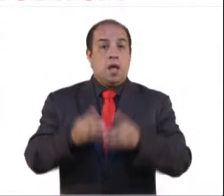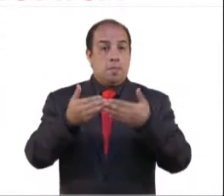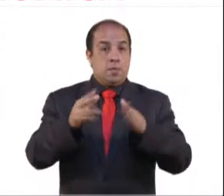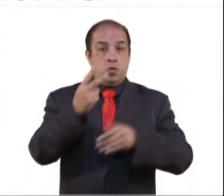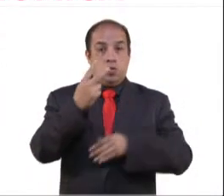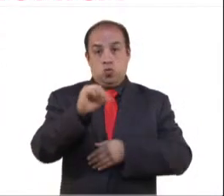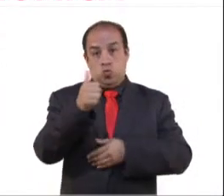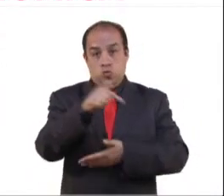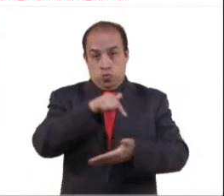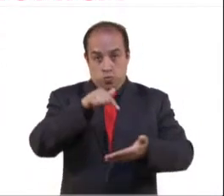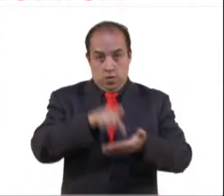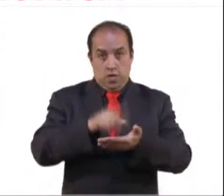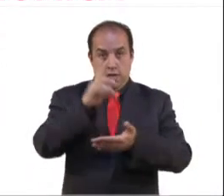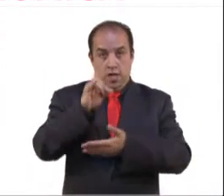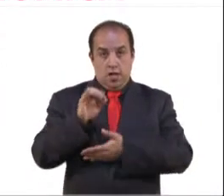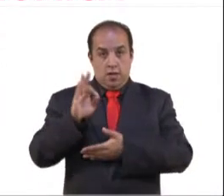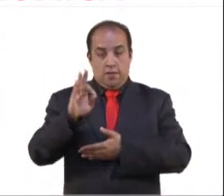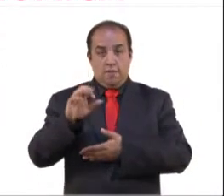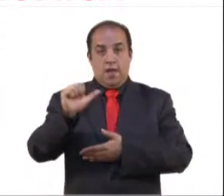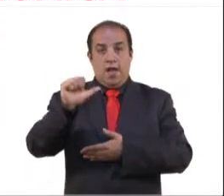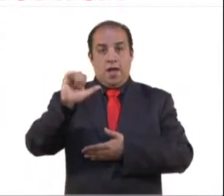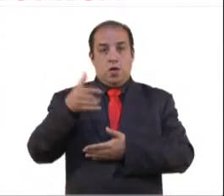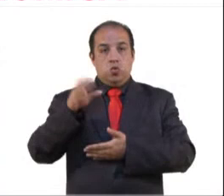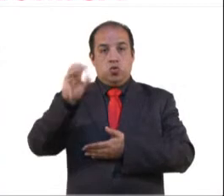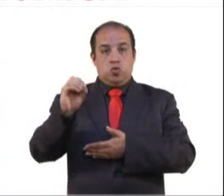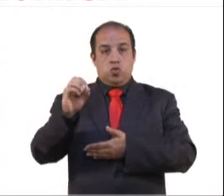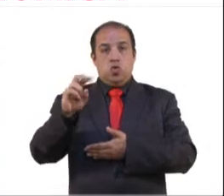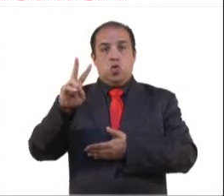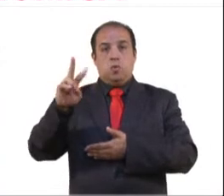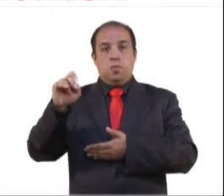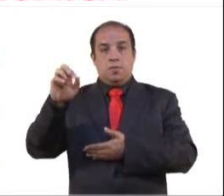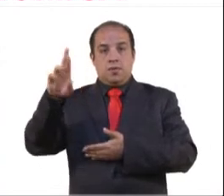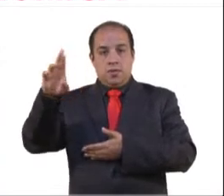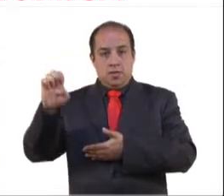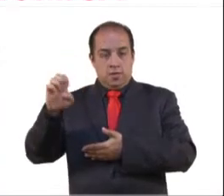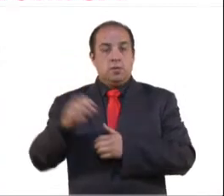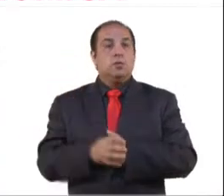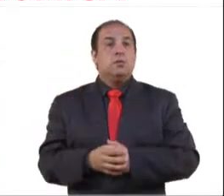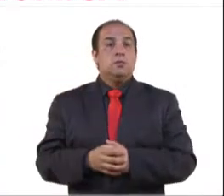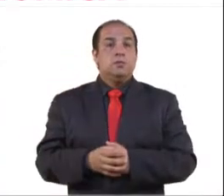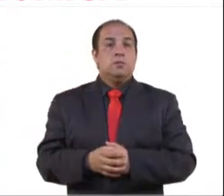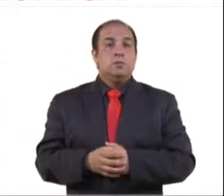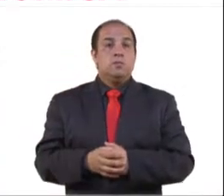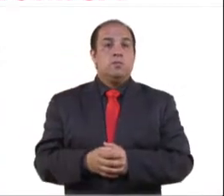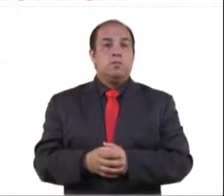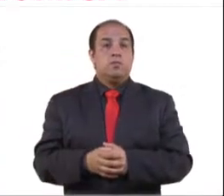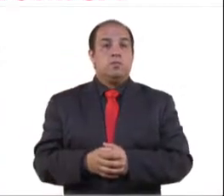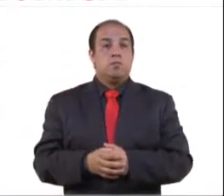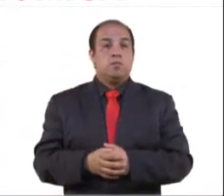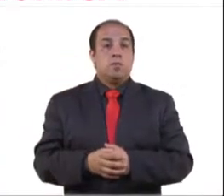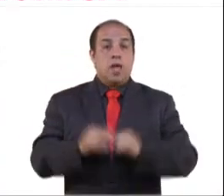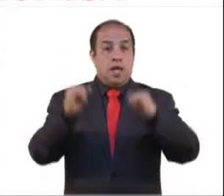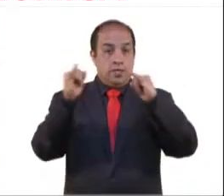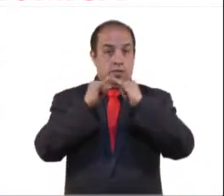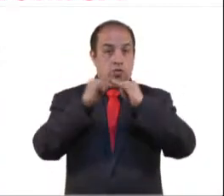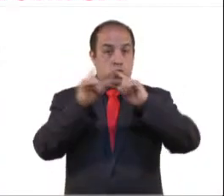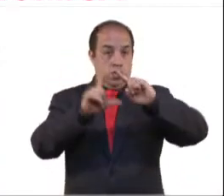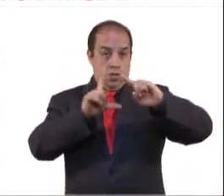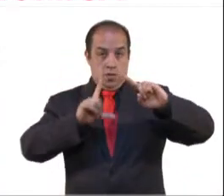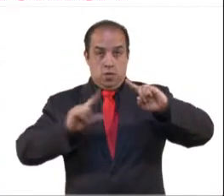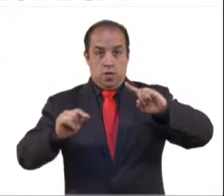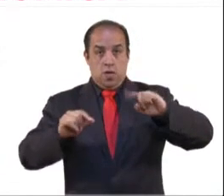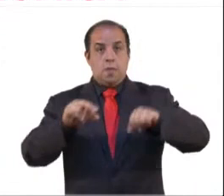Habilitaremos otros módulos en el DIF Ajusco, en Belvedere, en el Instituto Nacional